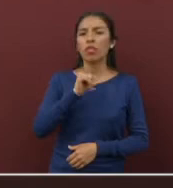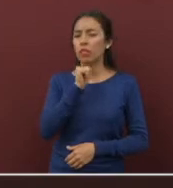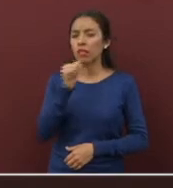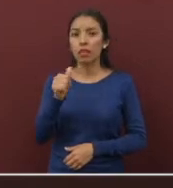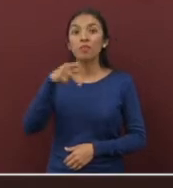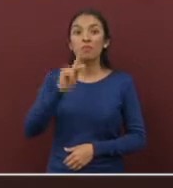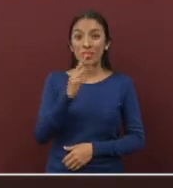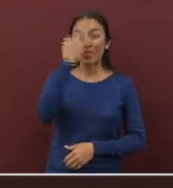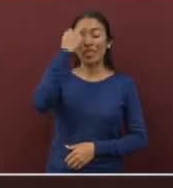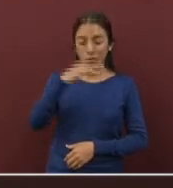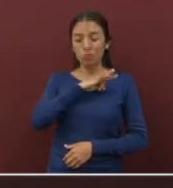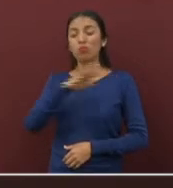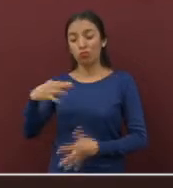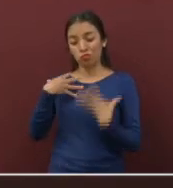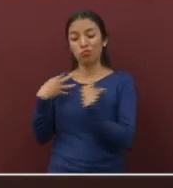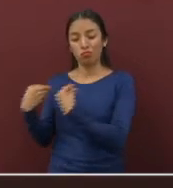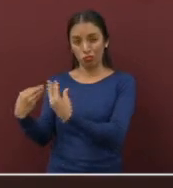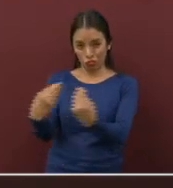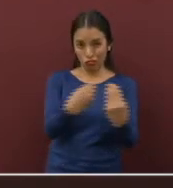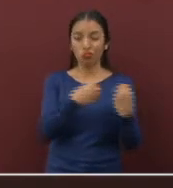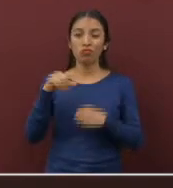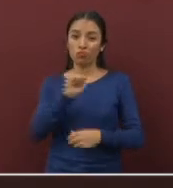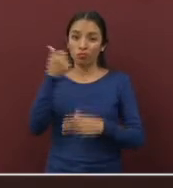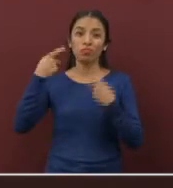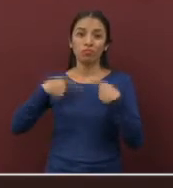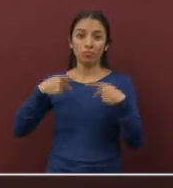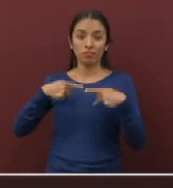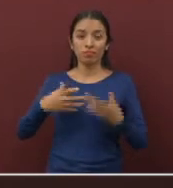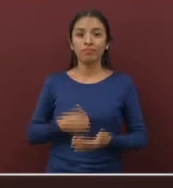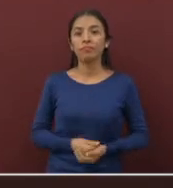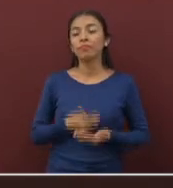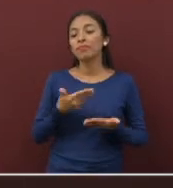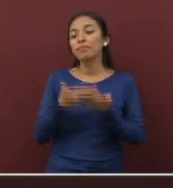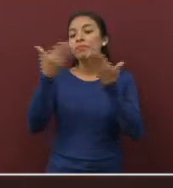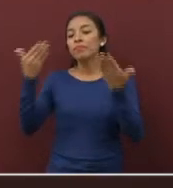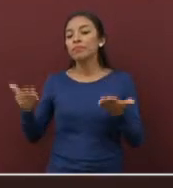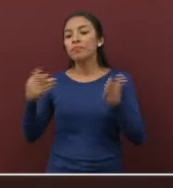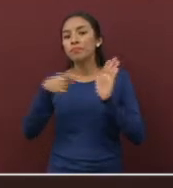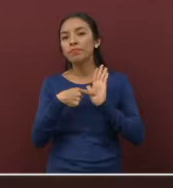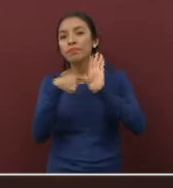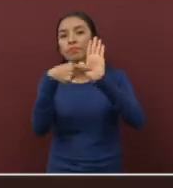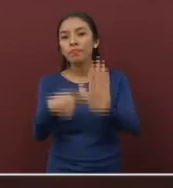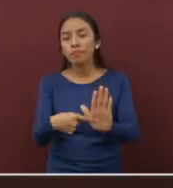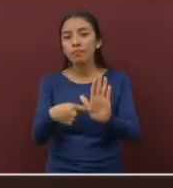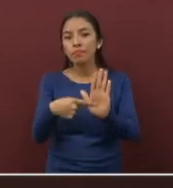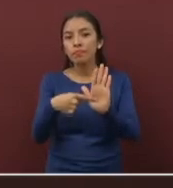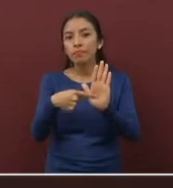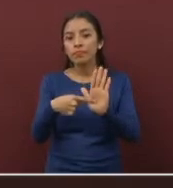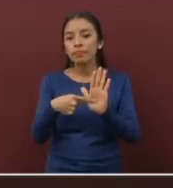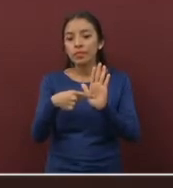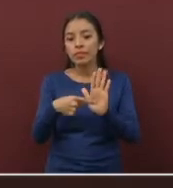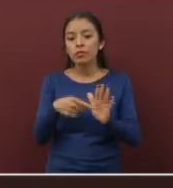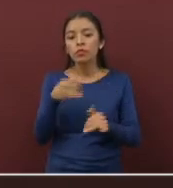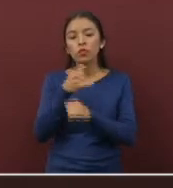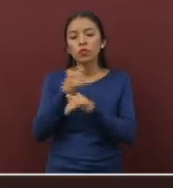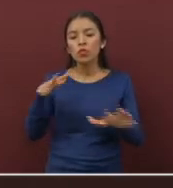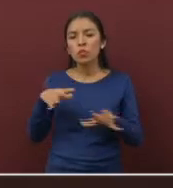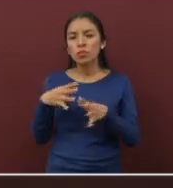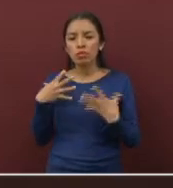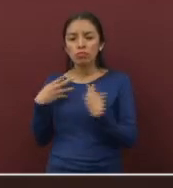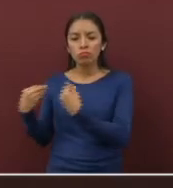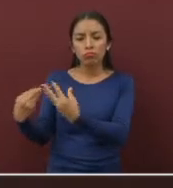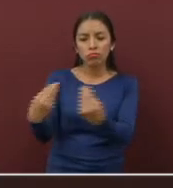transmitir el coronavirus a otras personas en seguida les muestro cómo se está presentando la transmisión en las